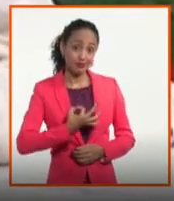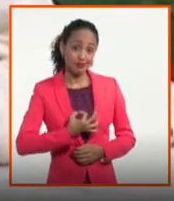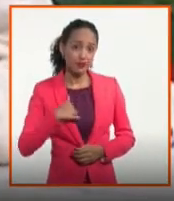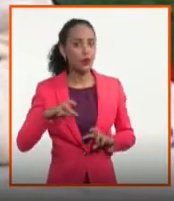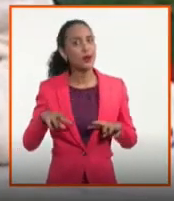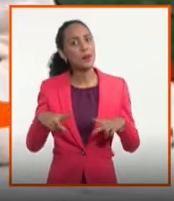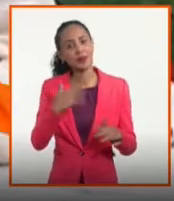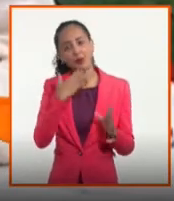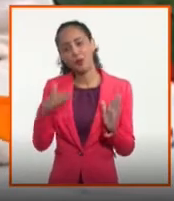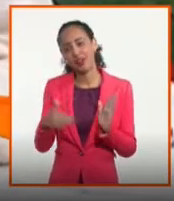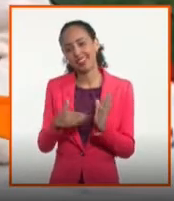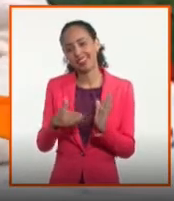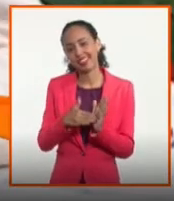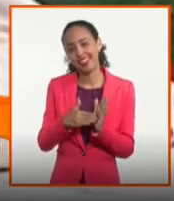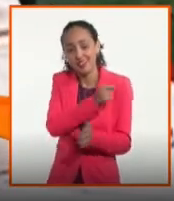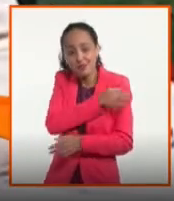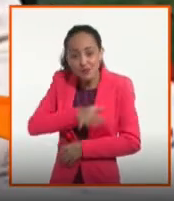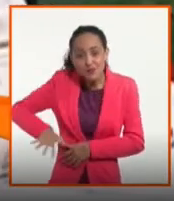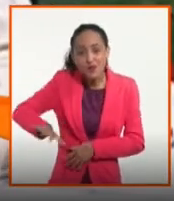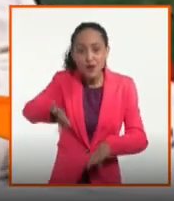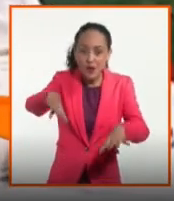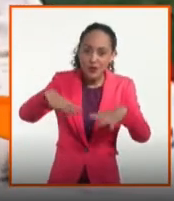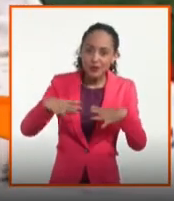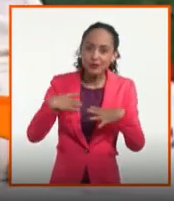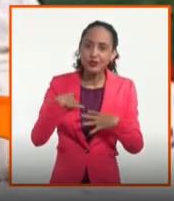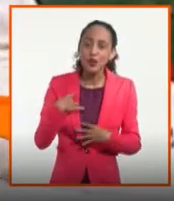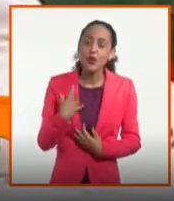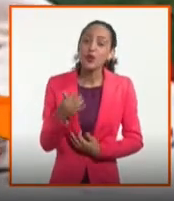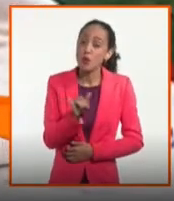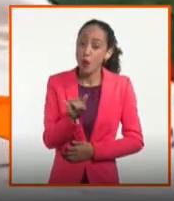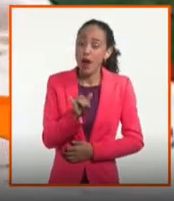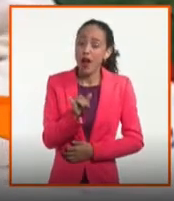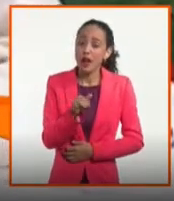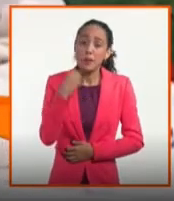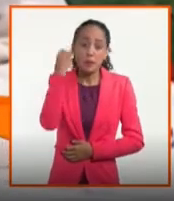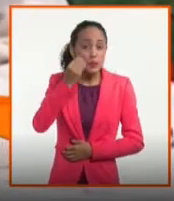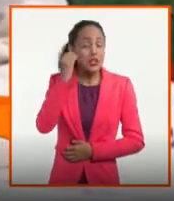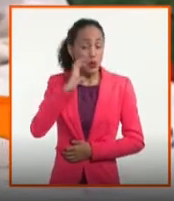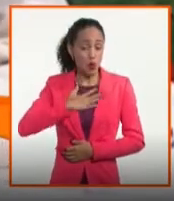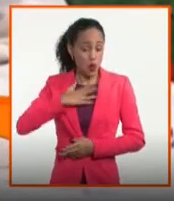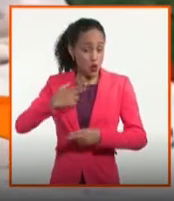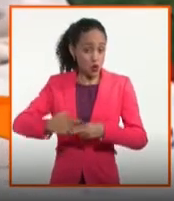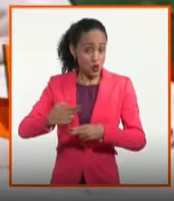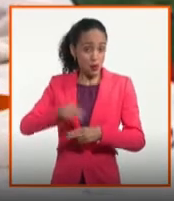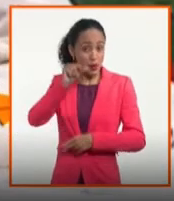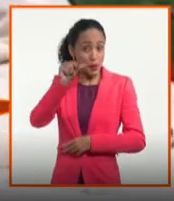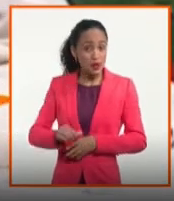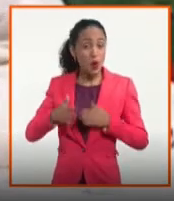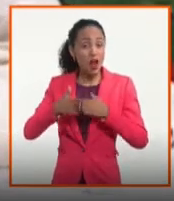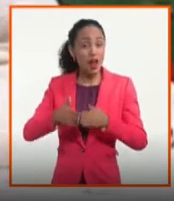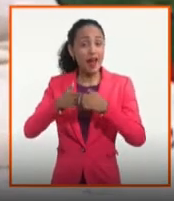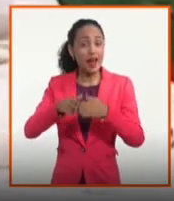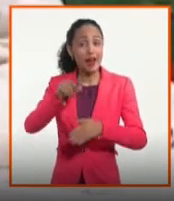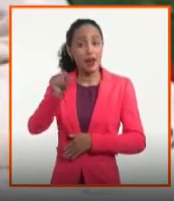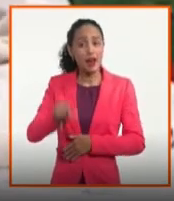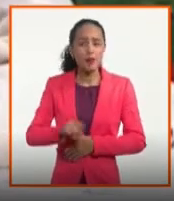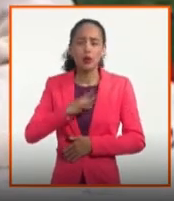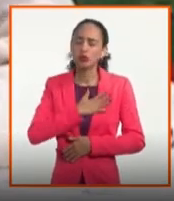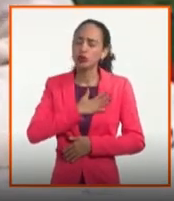buenas tardes a nuestro querido pueblo si me lo permite yo creo que también en nombre de los granmenses ese dolor también lo